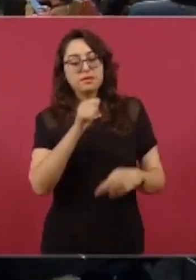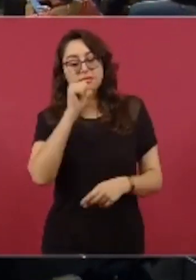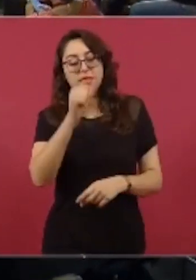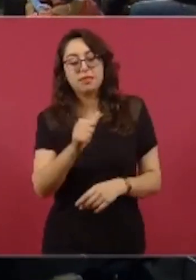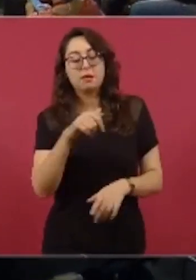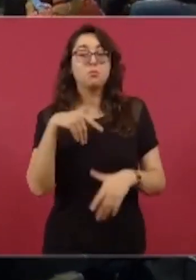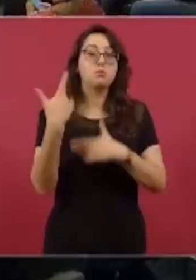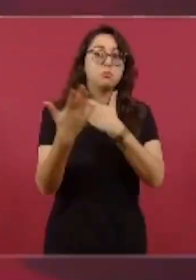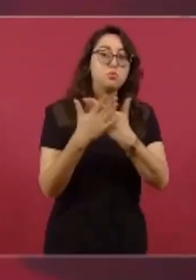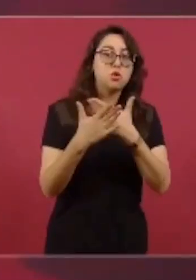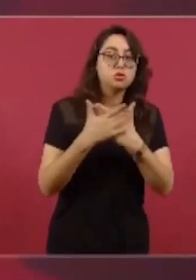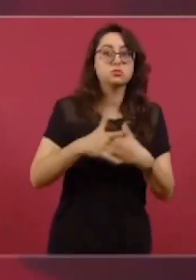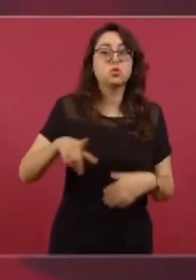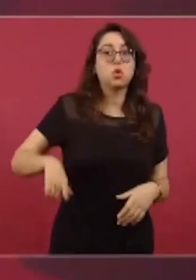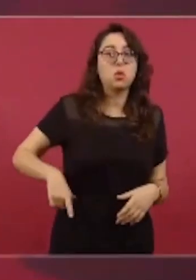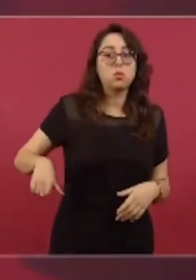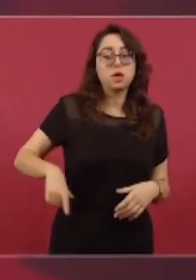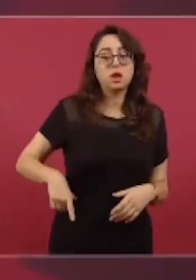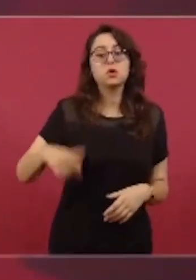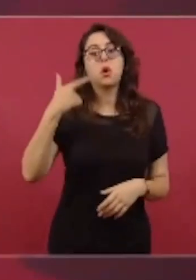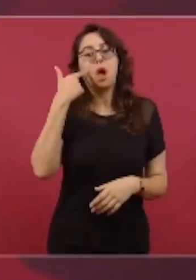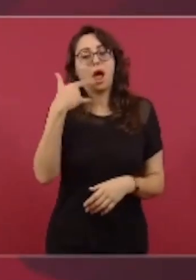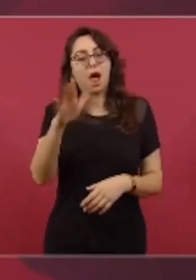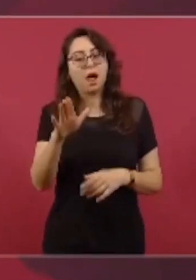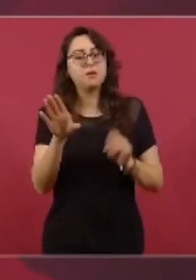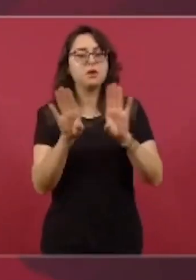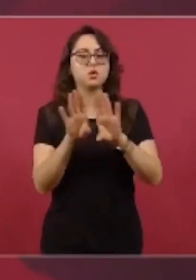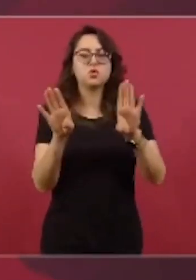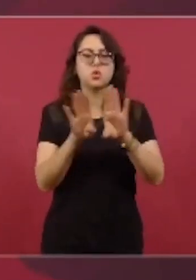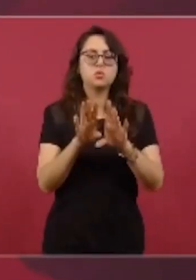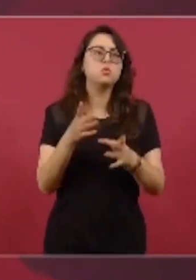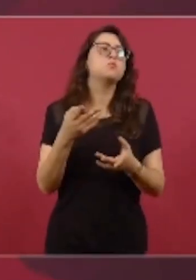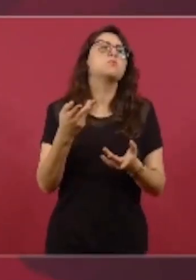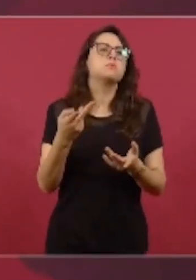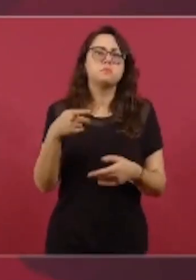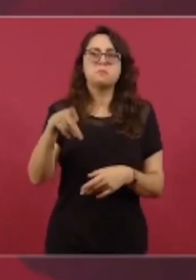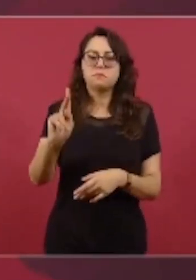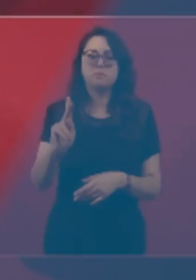de la Secretaría de Hacienda, pero siempre el gobierno de México va a tener